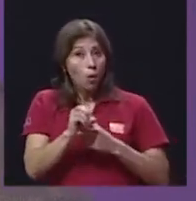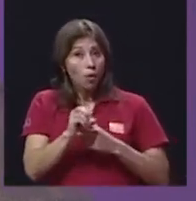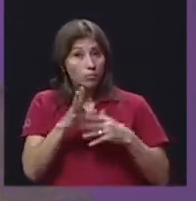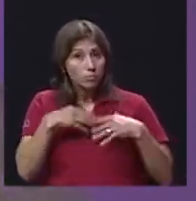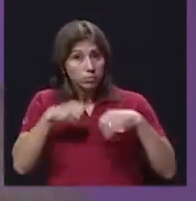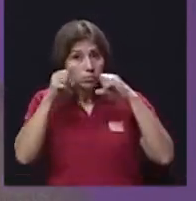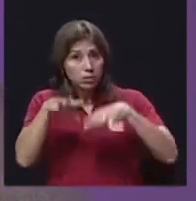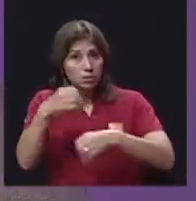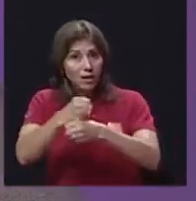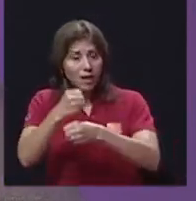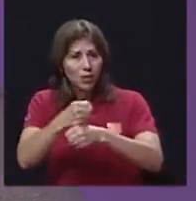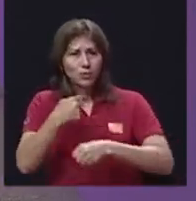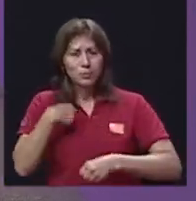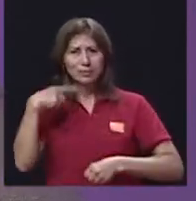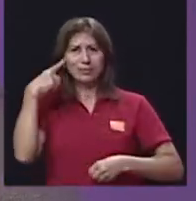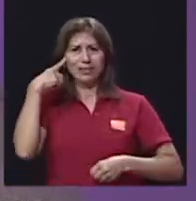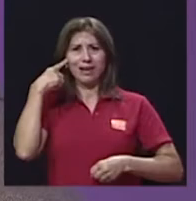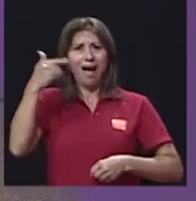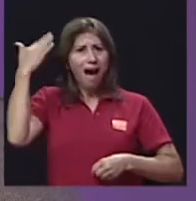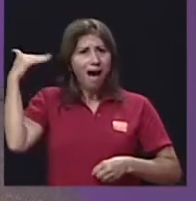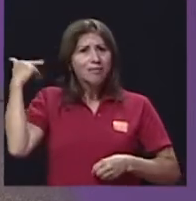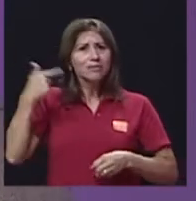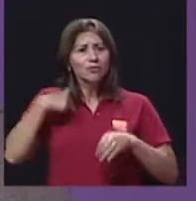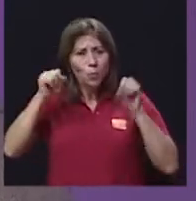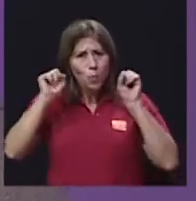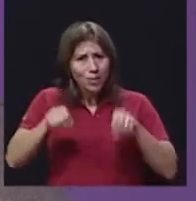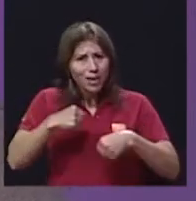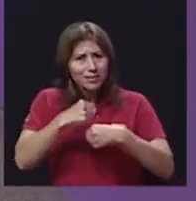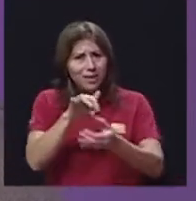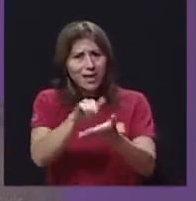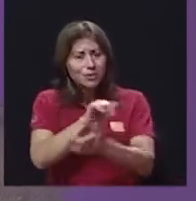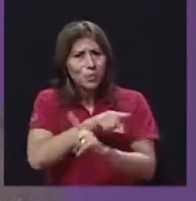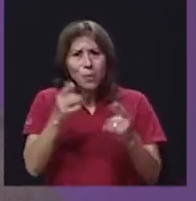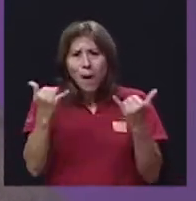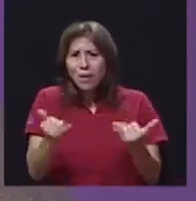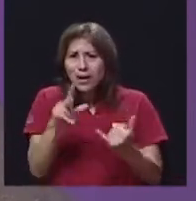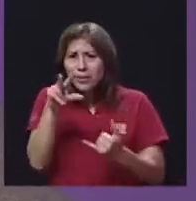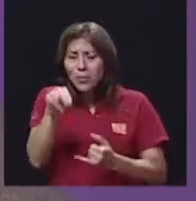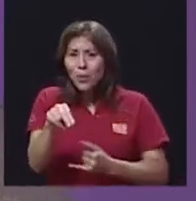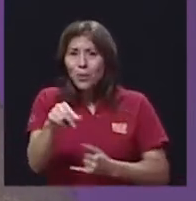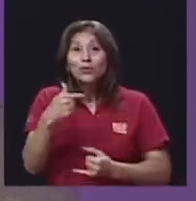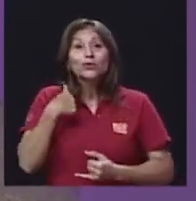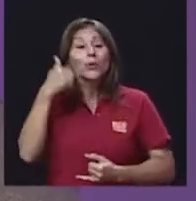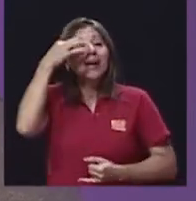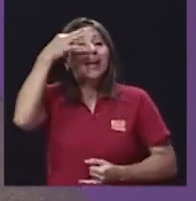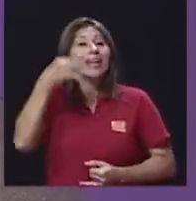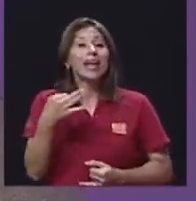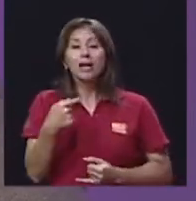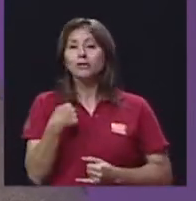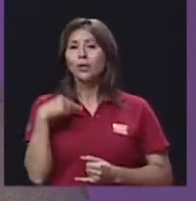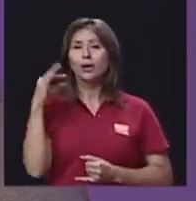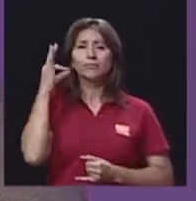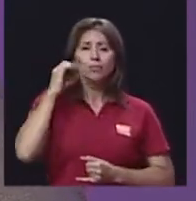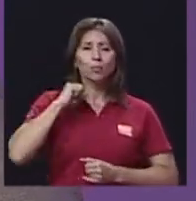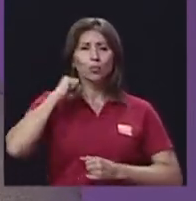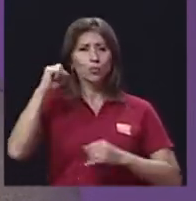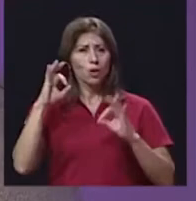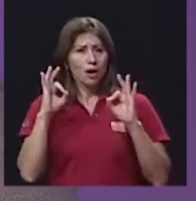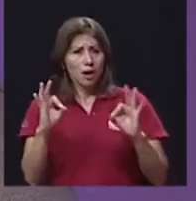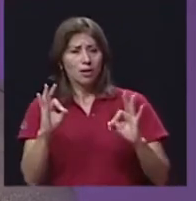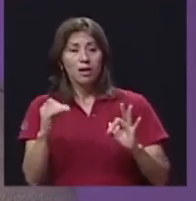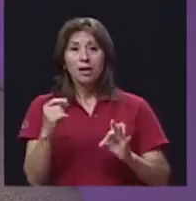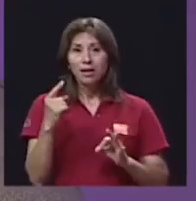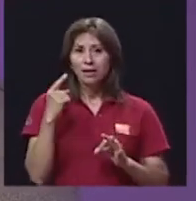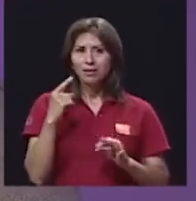y asumir que yo no era la super mujer que yo misma había imaginado yo me había creído el cuento que era para decir yo quiero